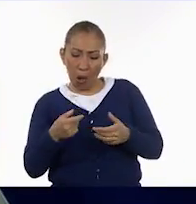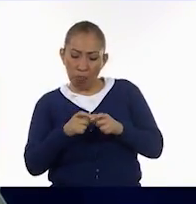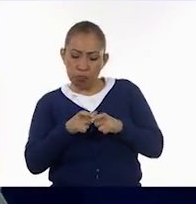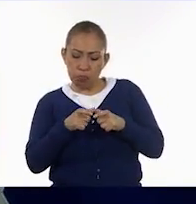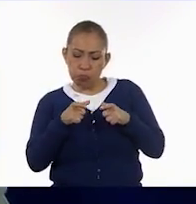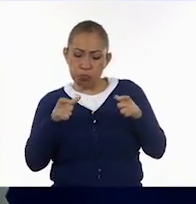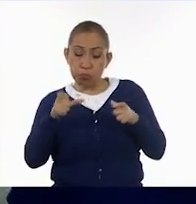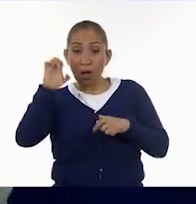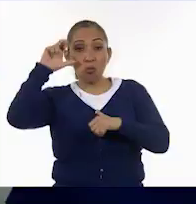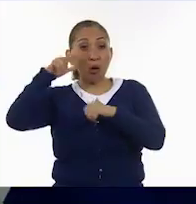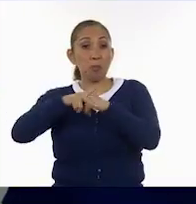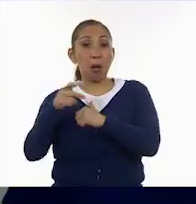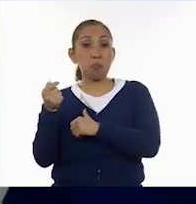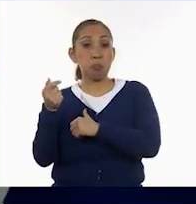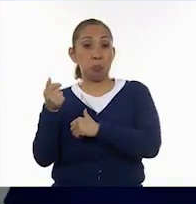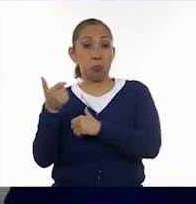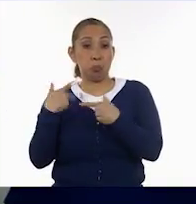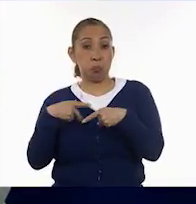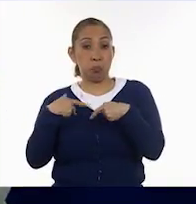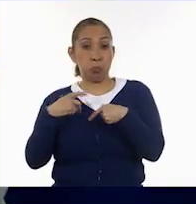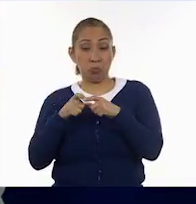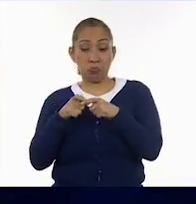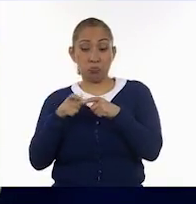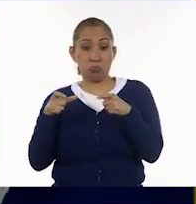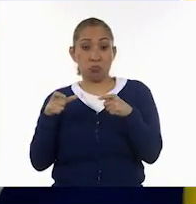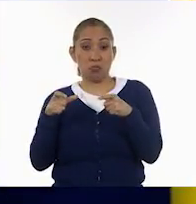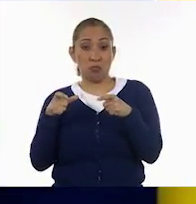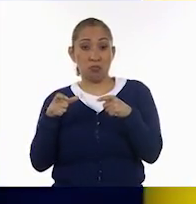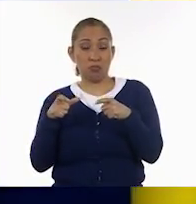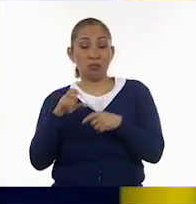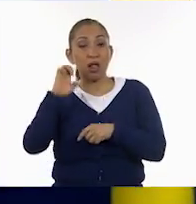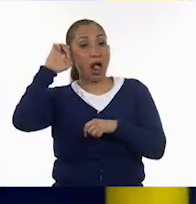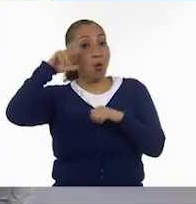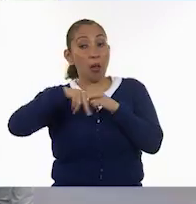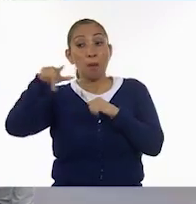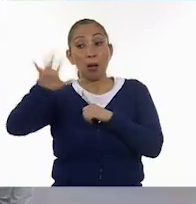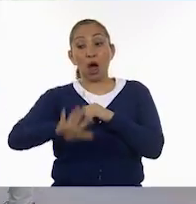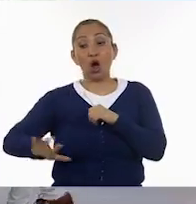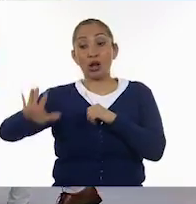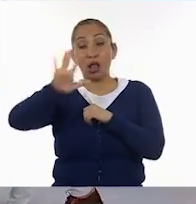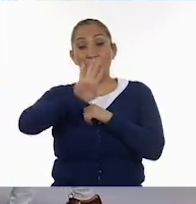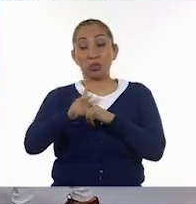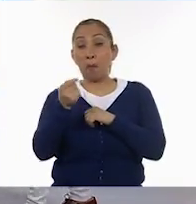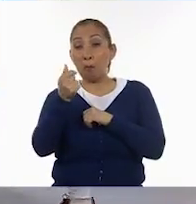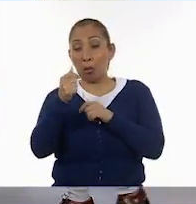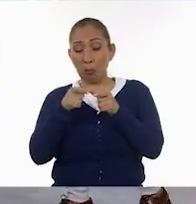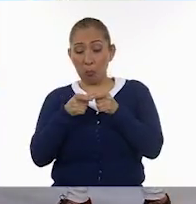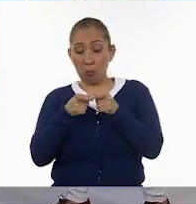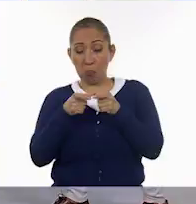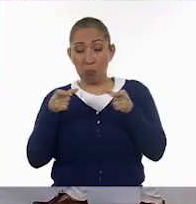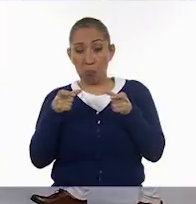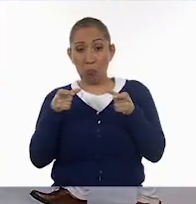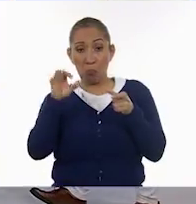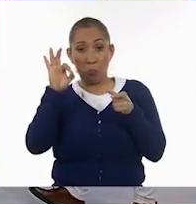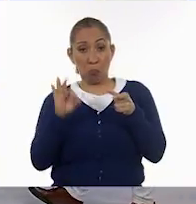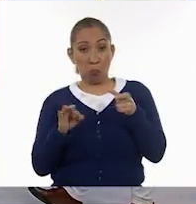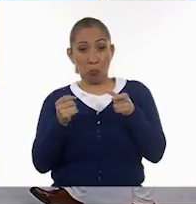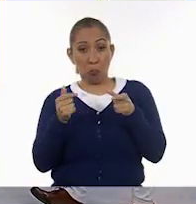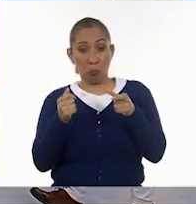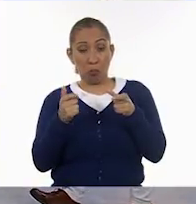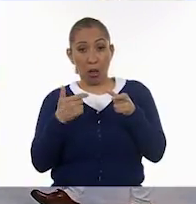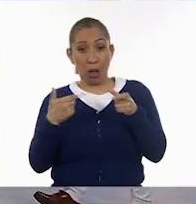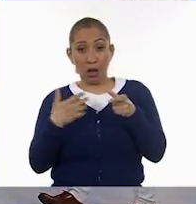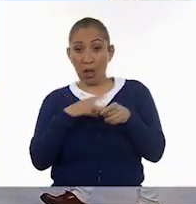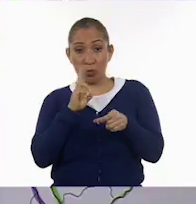es Europa. Bien, aquí entonces tenemos Europa, que es el continente que tiene menor porcentaje de